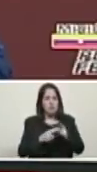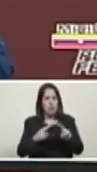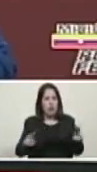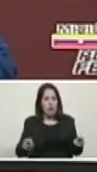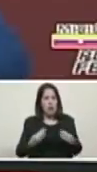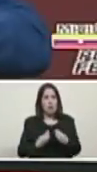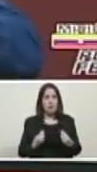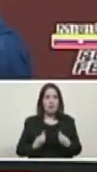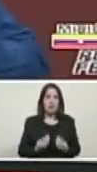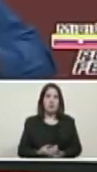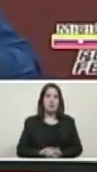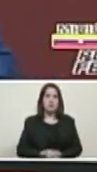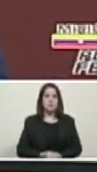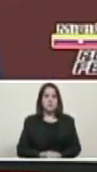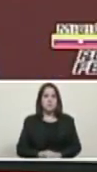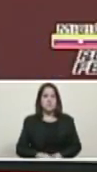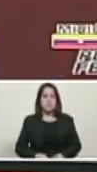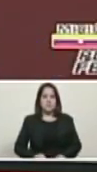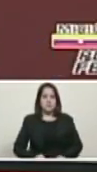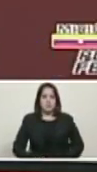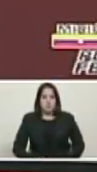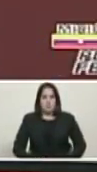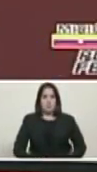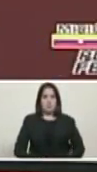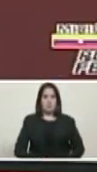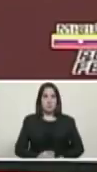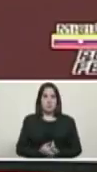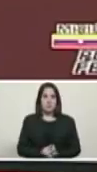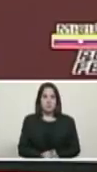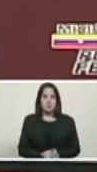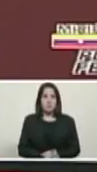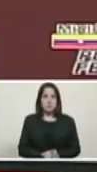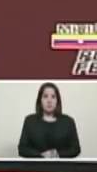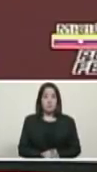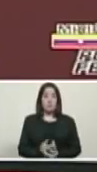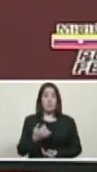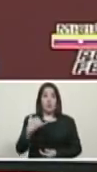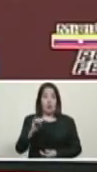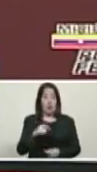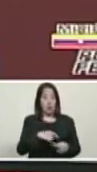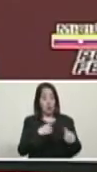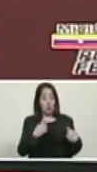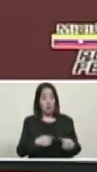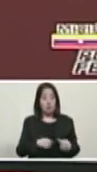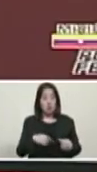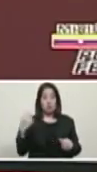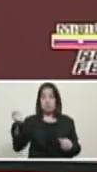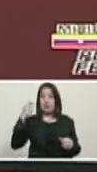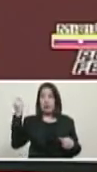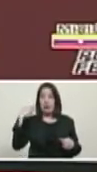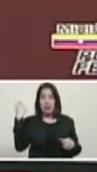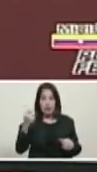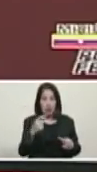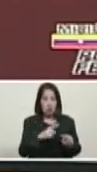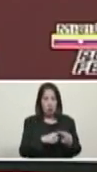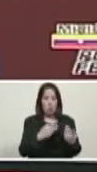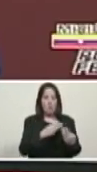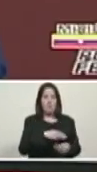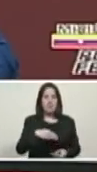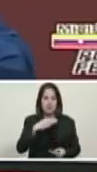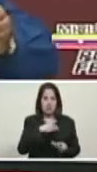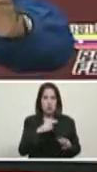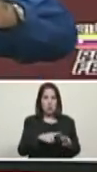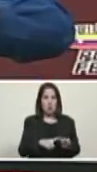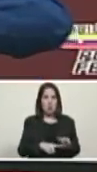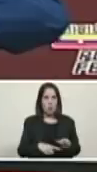actuación bien bonito vale y así como tenemos corazón llanero corazón urbano y corazón